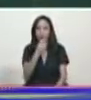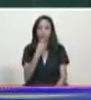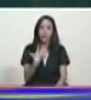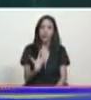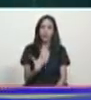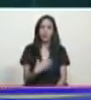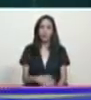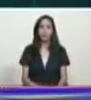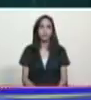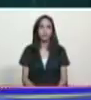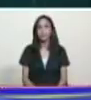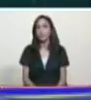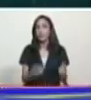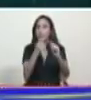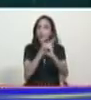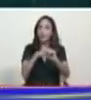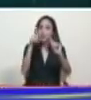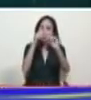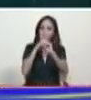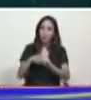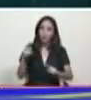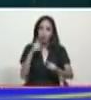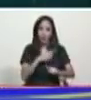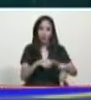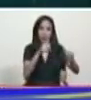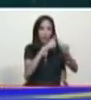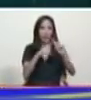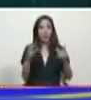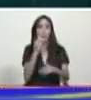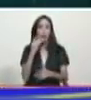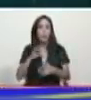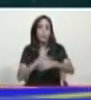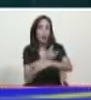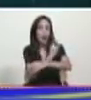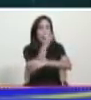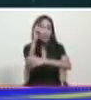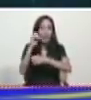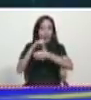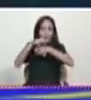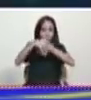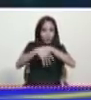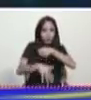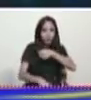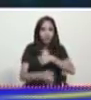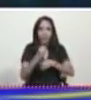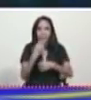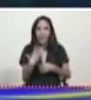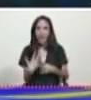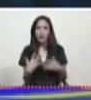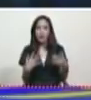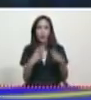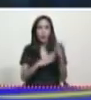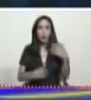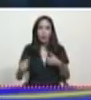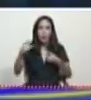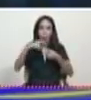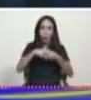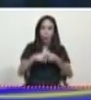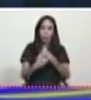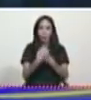en diversidad de bellezas naturales, que suma las riquezas naturales